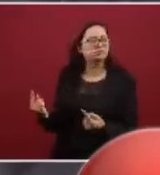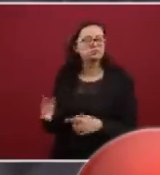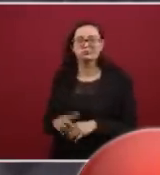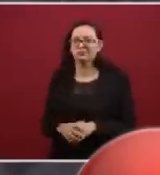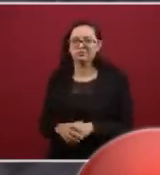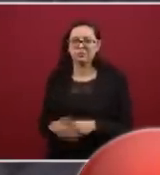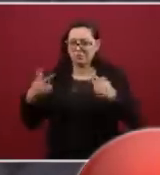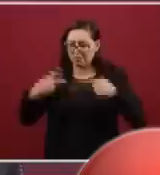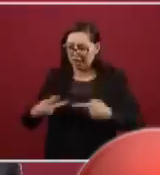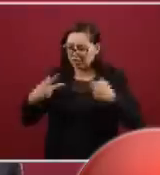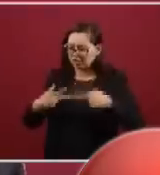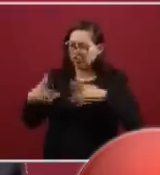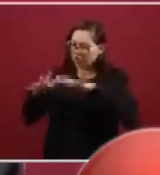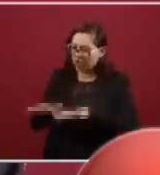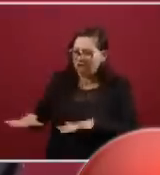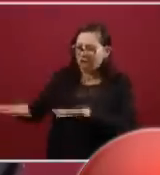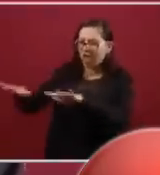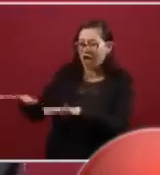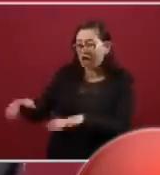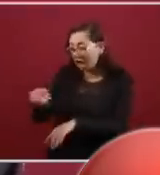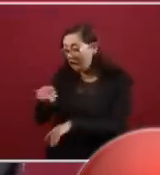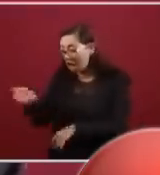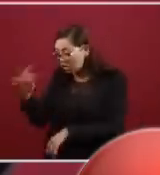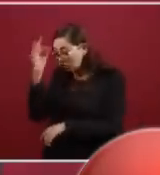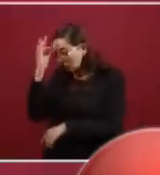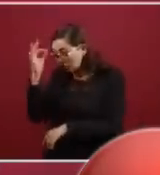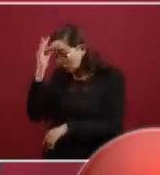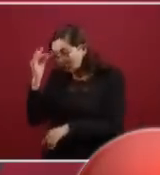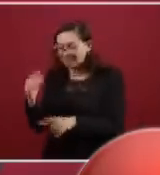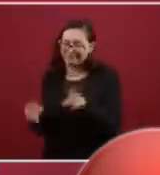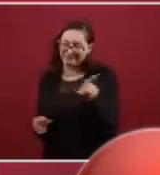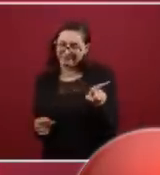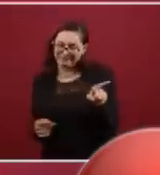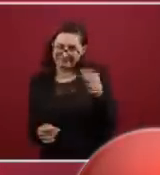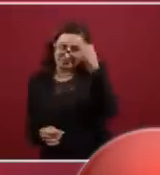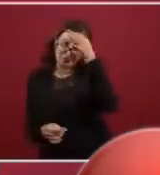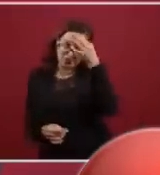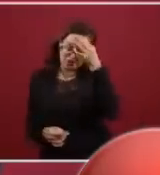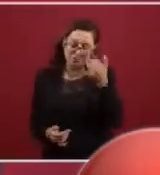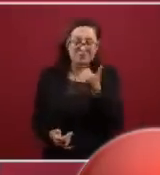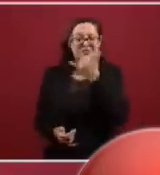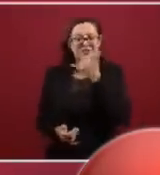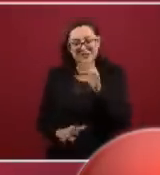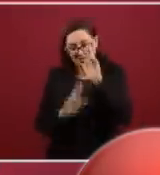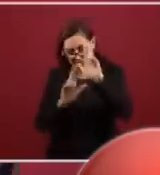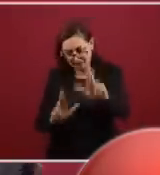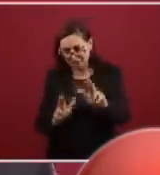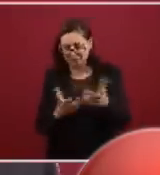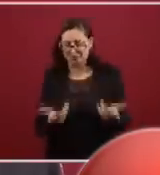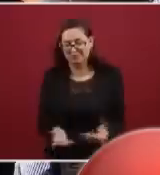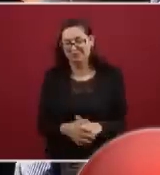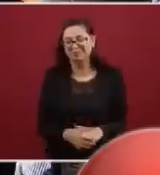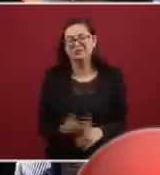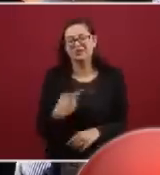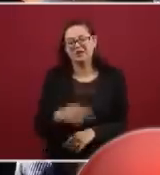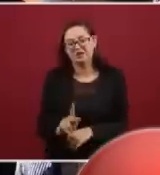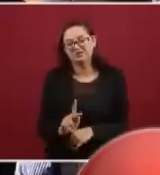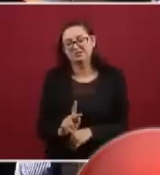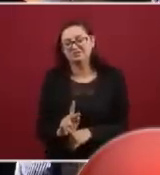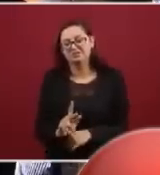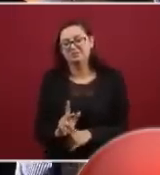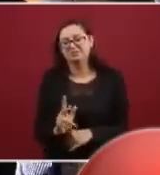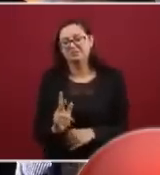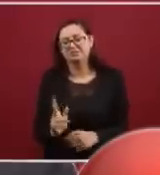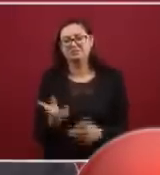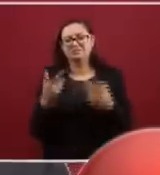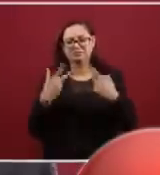Tonto es el que piensa que el pueblo es tonto, con todo respeto a los tontos. O sea, pero la gente